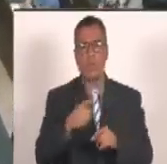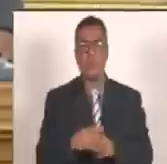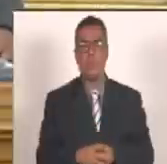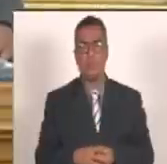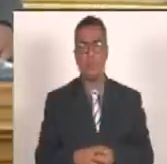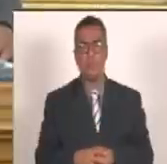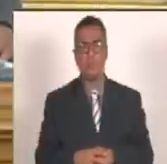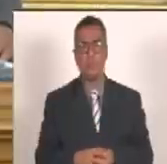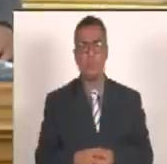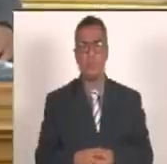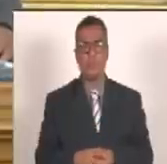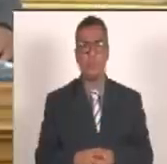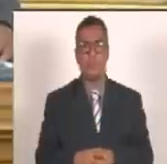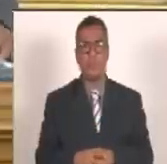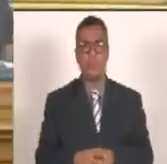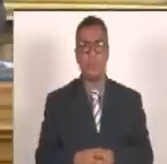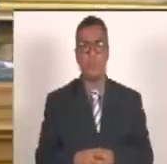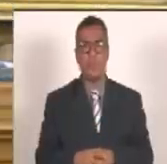presidente.